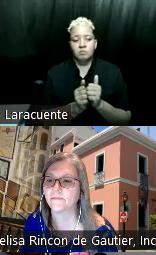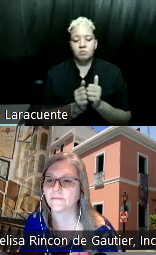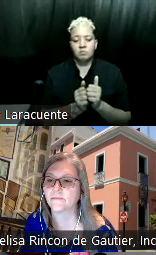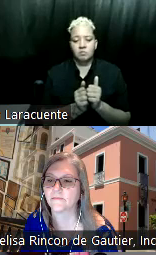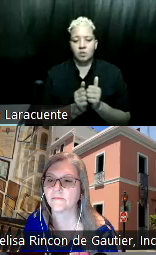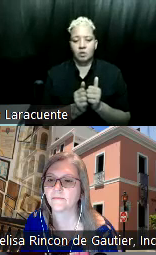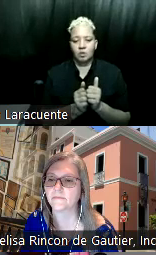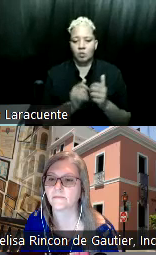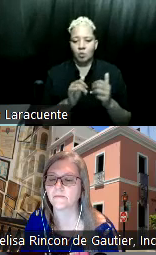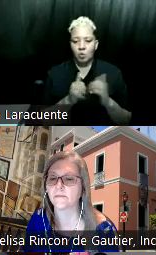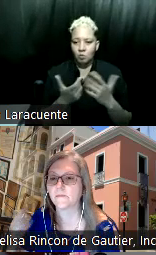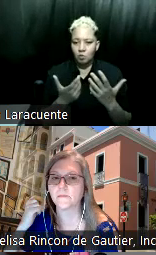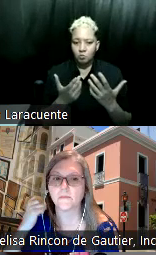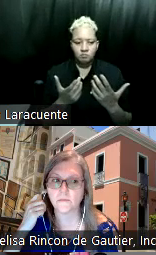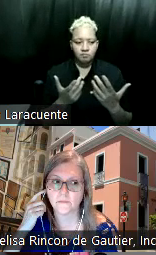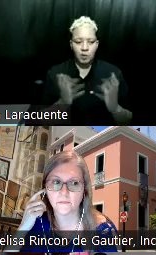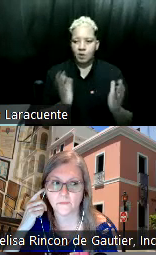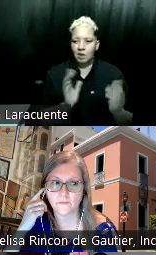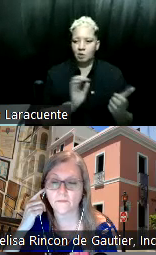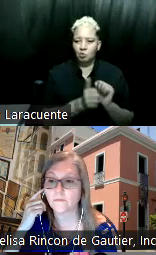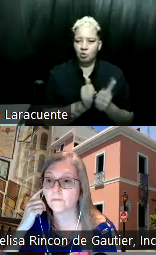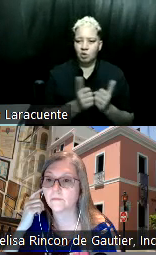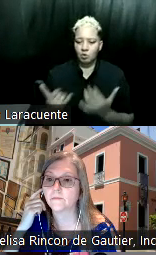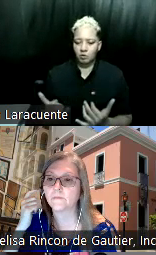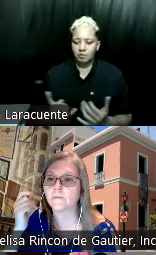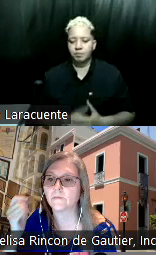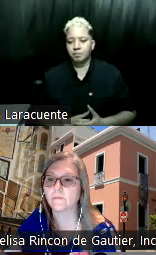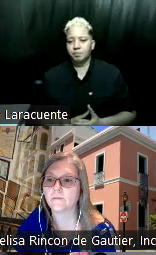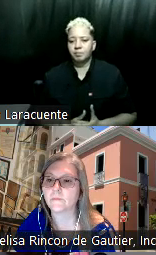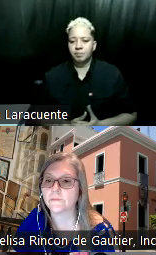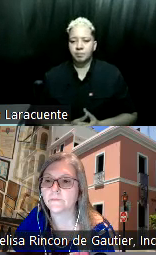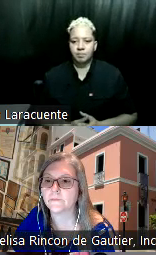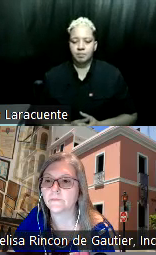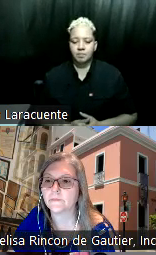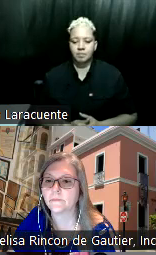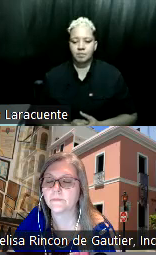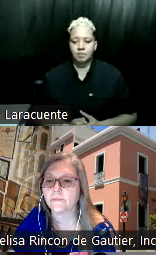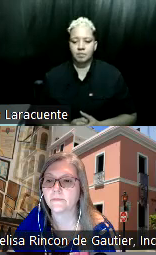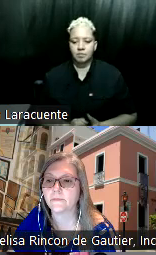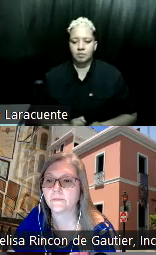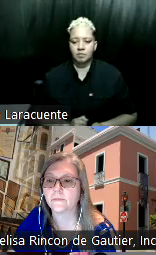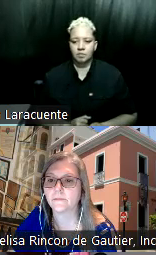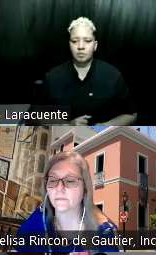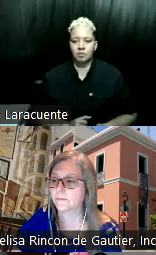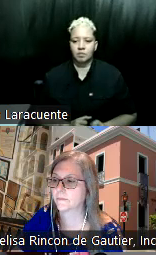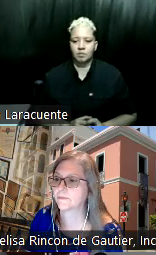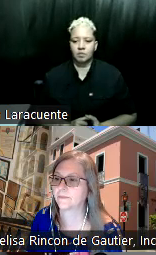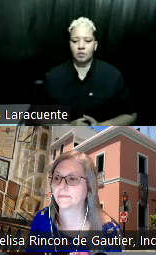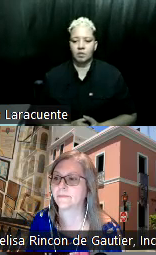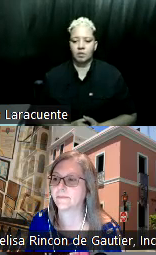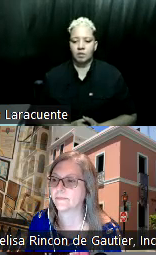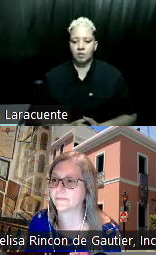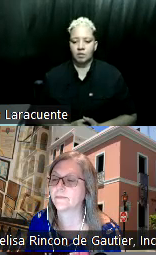Cómo son los torneos hoy. Hoy tenemos, he notado, pues, como sabemos, las